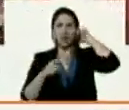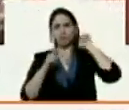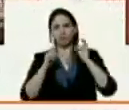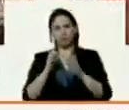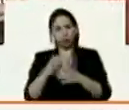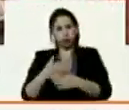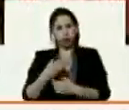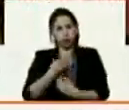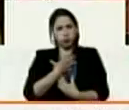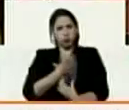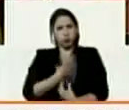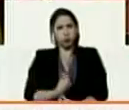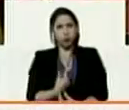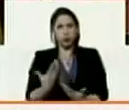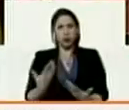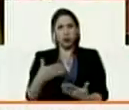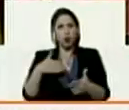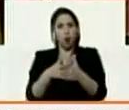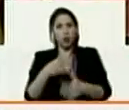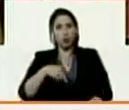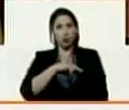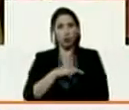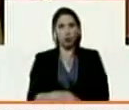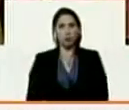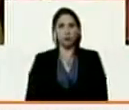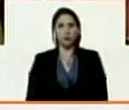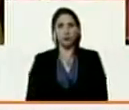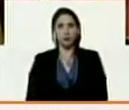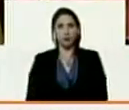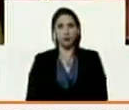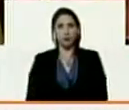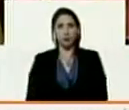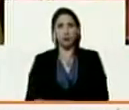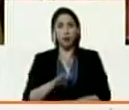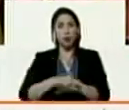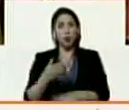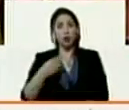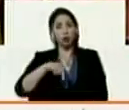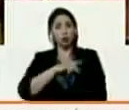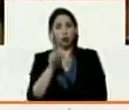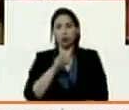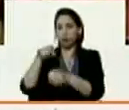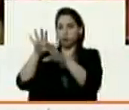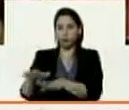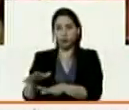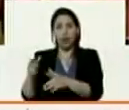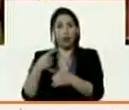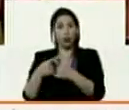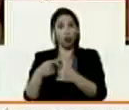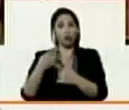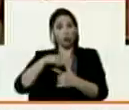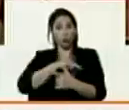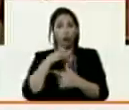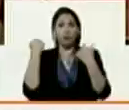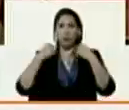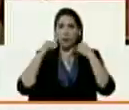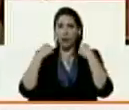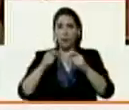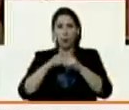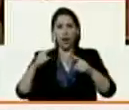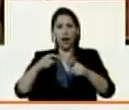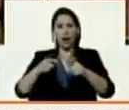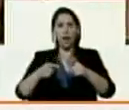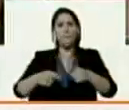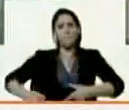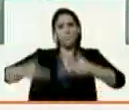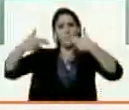mucho resentimiento contra nosotros, porque no nos hemos rendido. Entonces preparémonos para dar la batalla. Le hemos